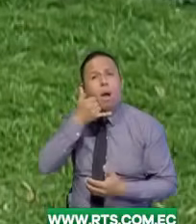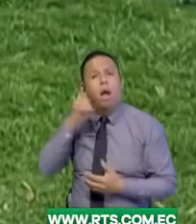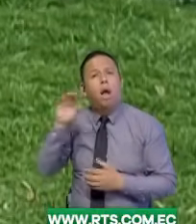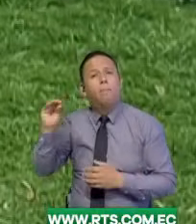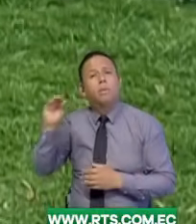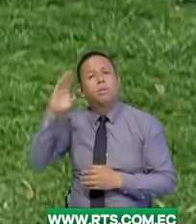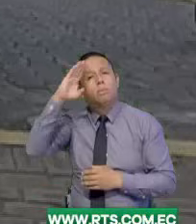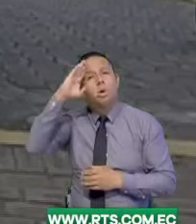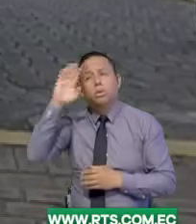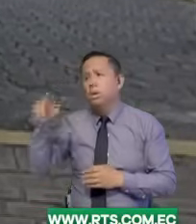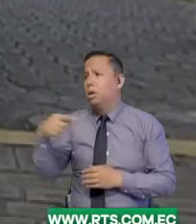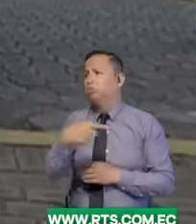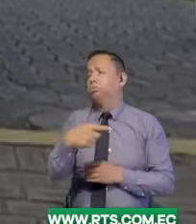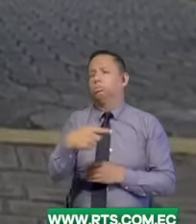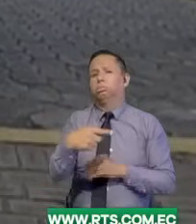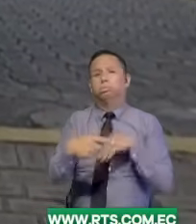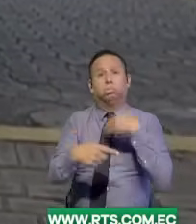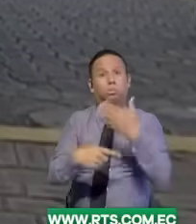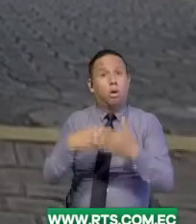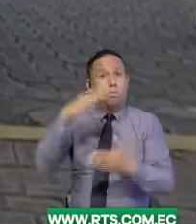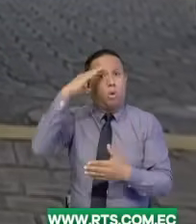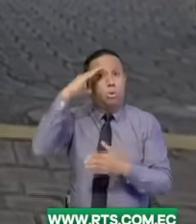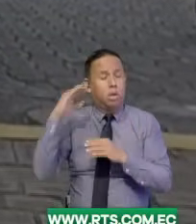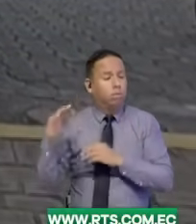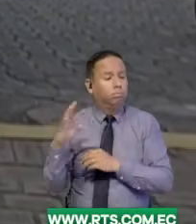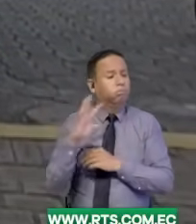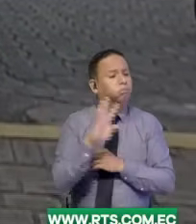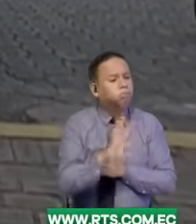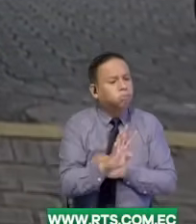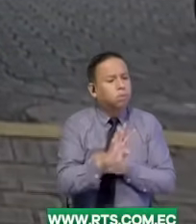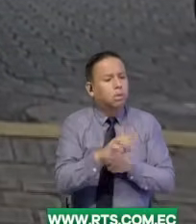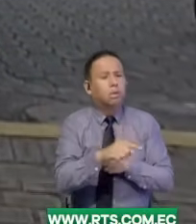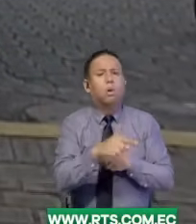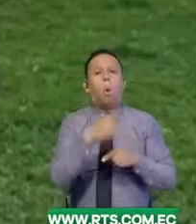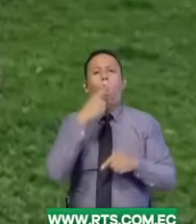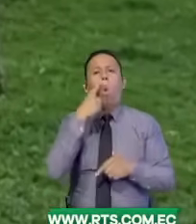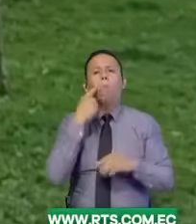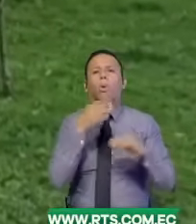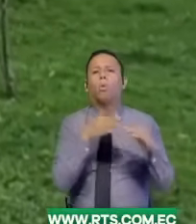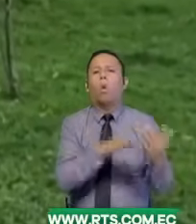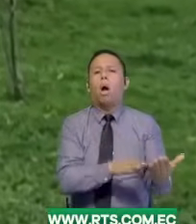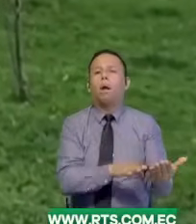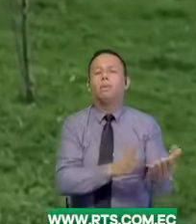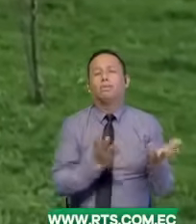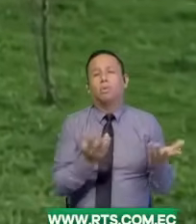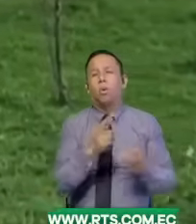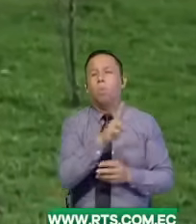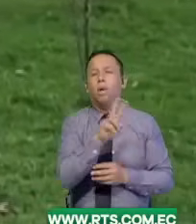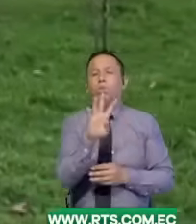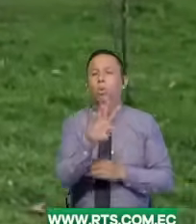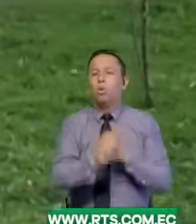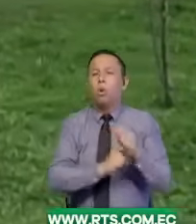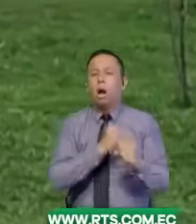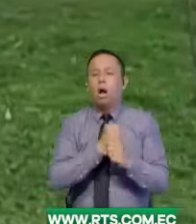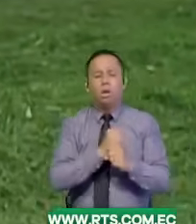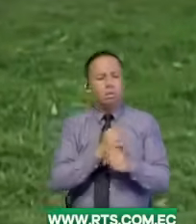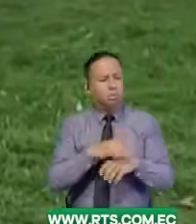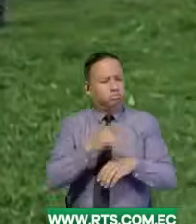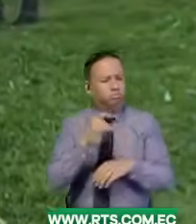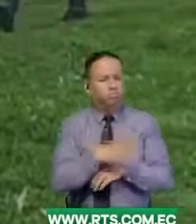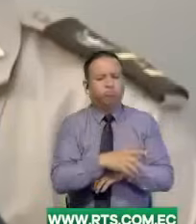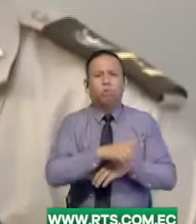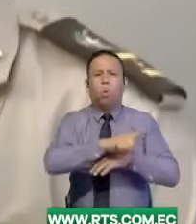policía sobre el hecho. A la llegada al sitio, los uniformados encontraron el cuerpo sin vida del joven de 24 años de edad, abandonado en la